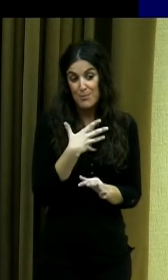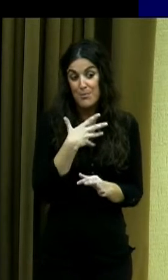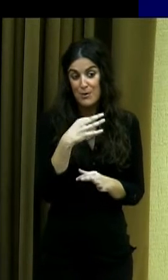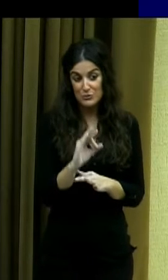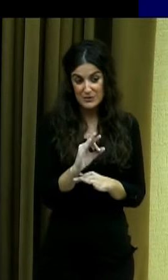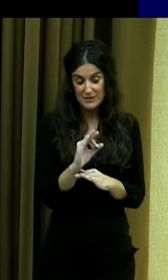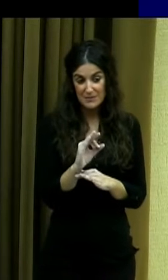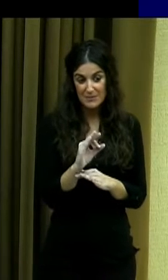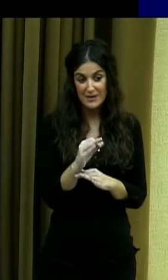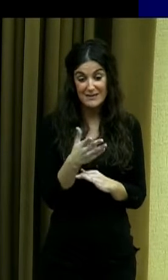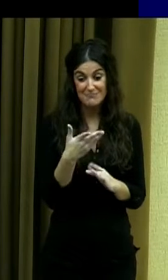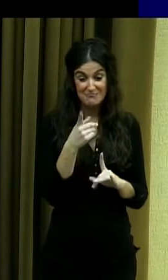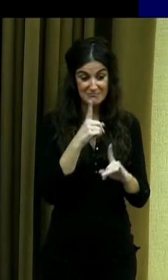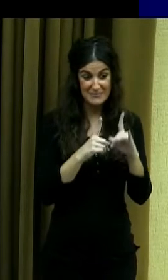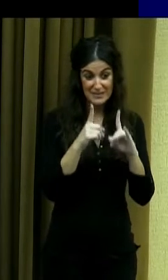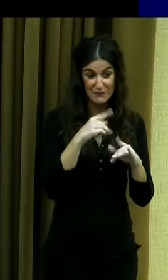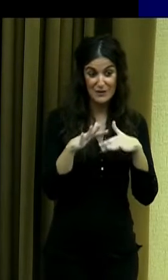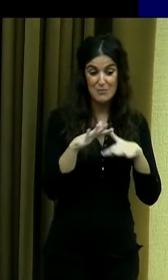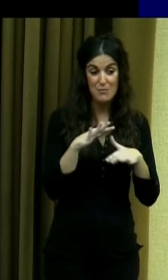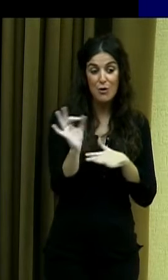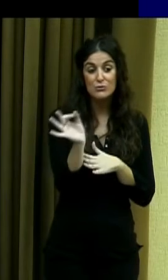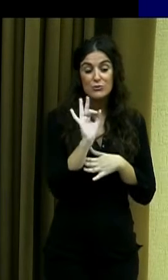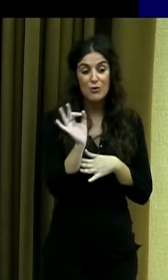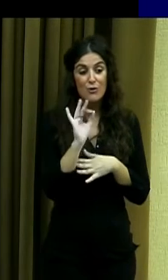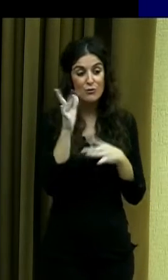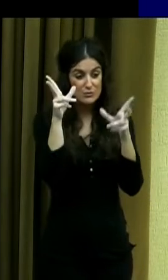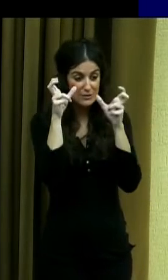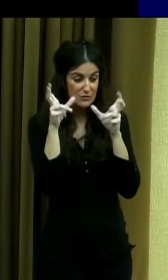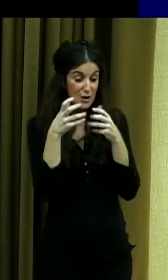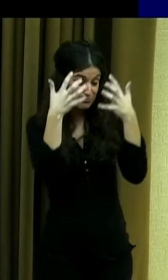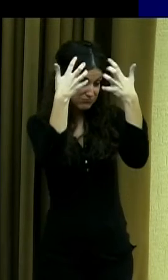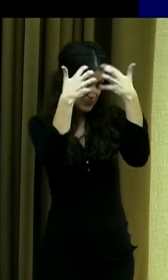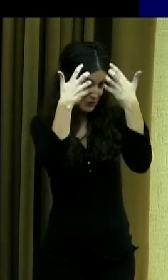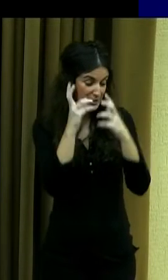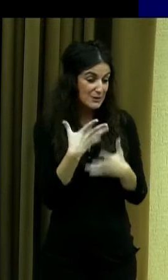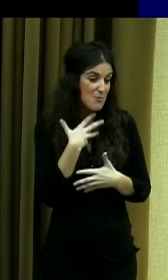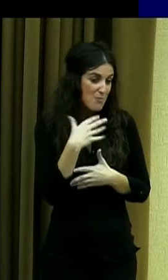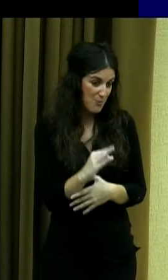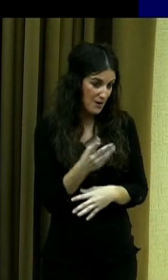de manifestar un déficit o bien motor, sensorial o cognitivo.